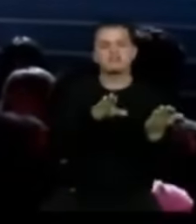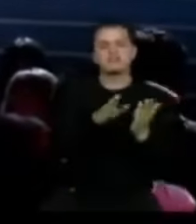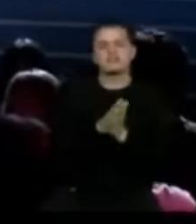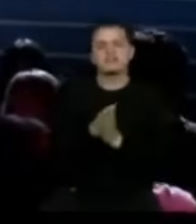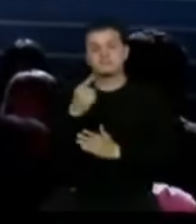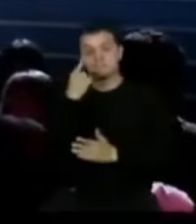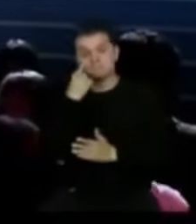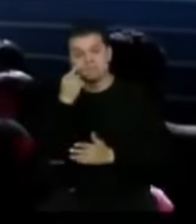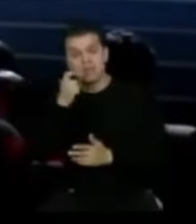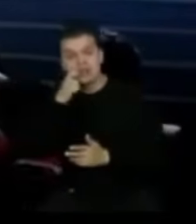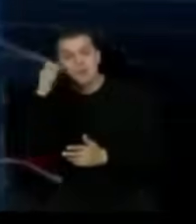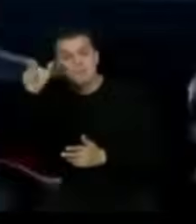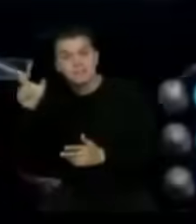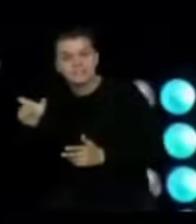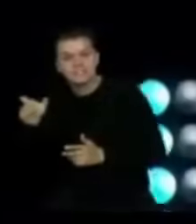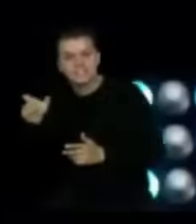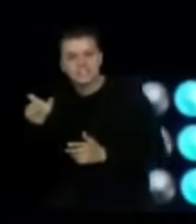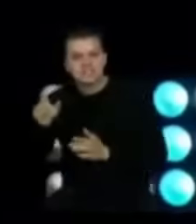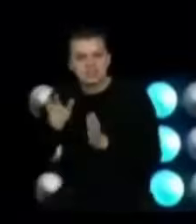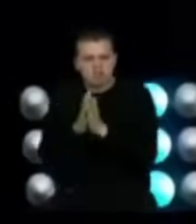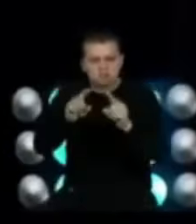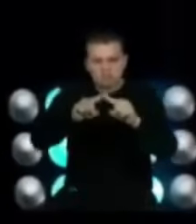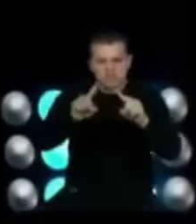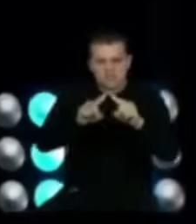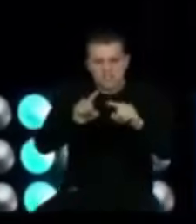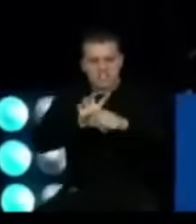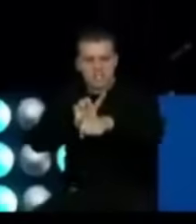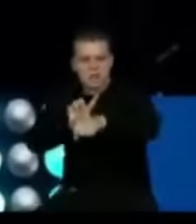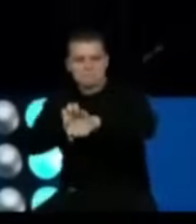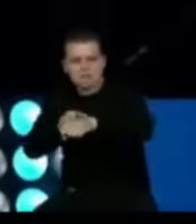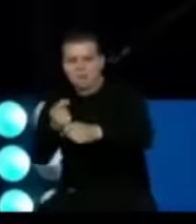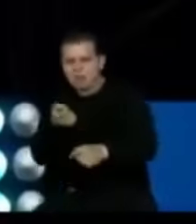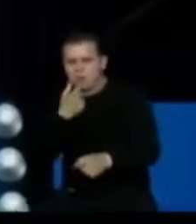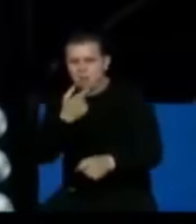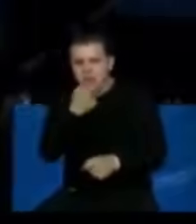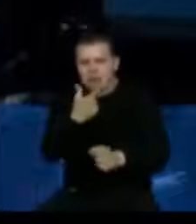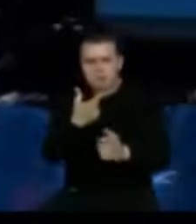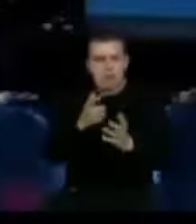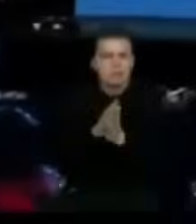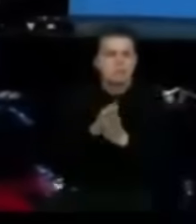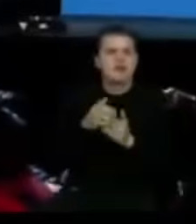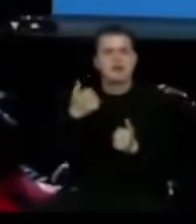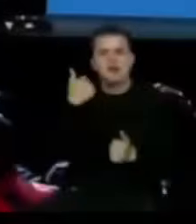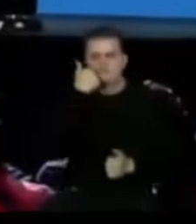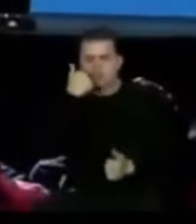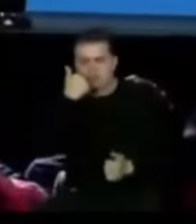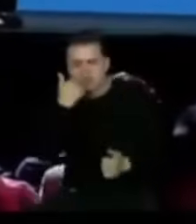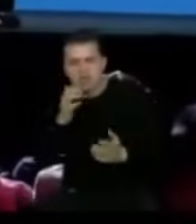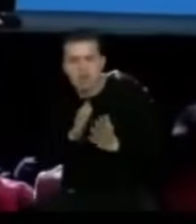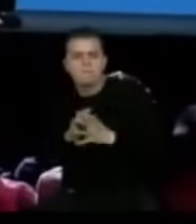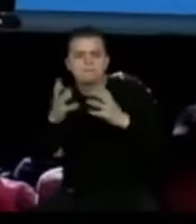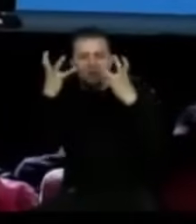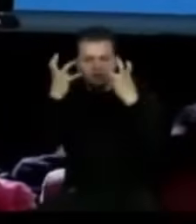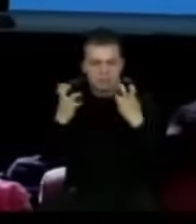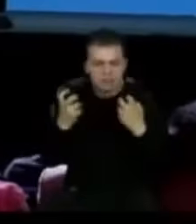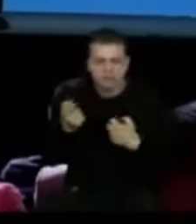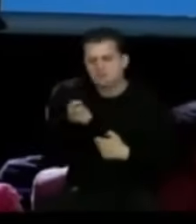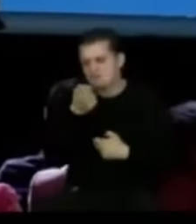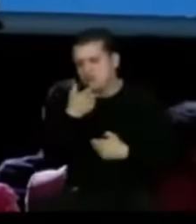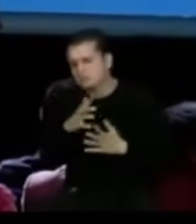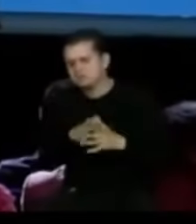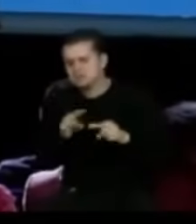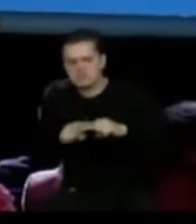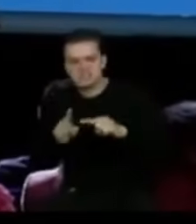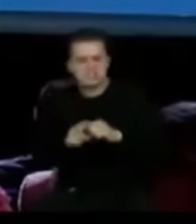La humanidad ha diseñado ciertas medicinas para combatir el enemigo de la enfermedad, de la depresión, y